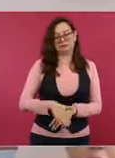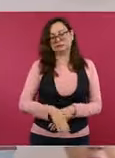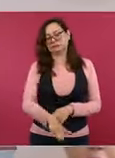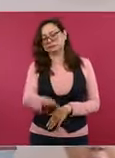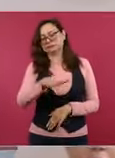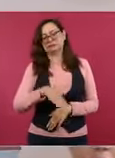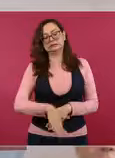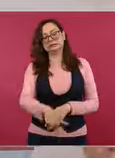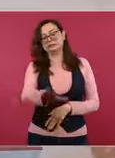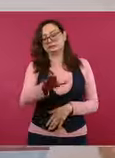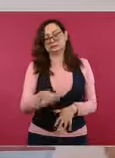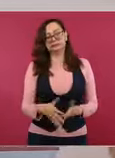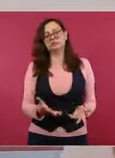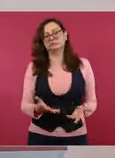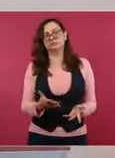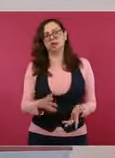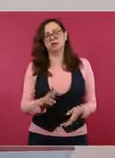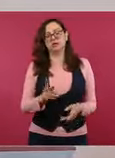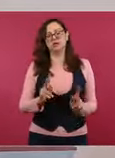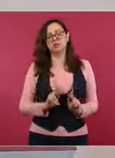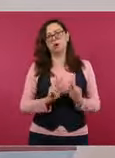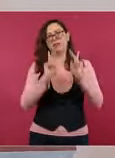Con las inundaciones.